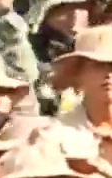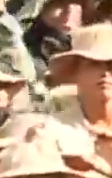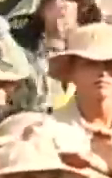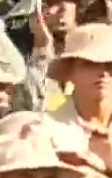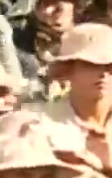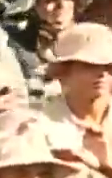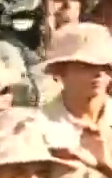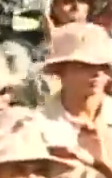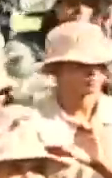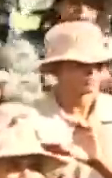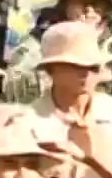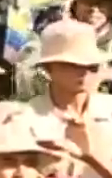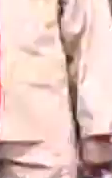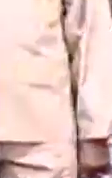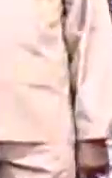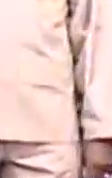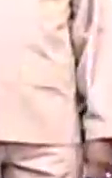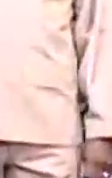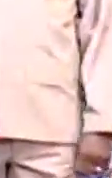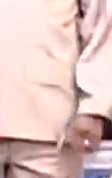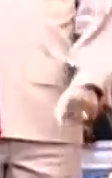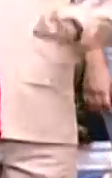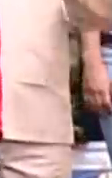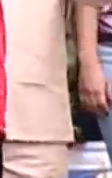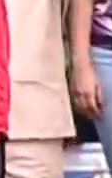combatiente, asegurando la